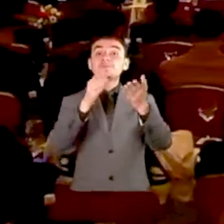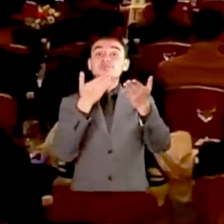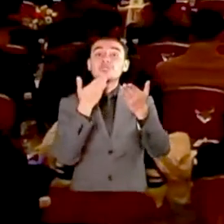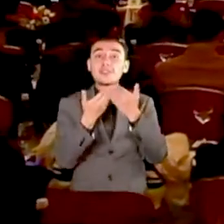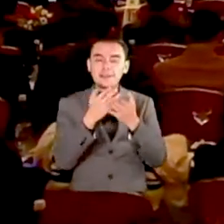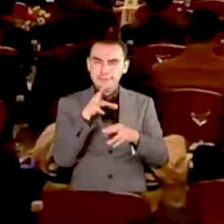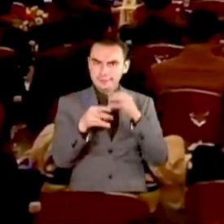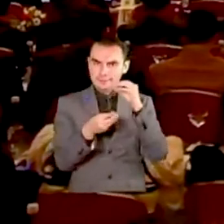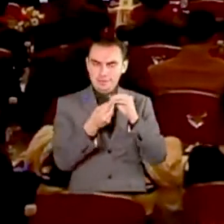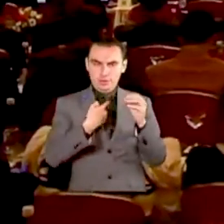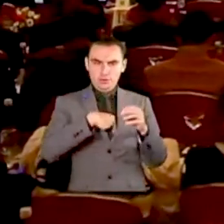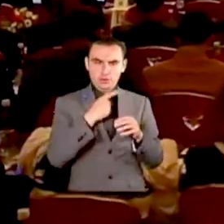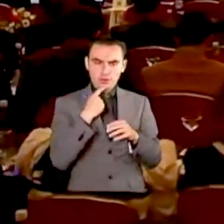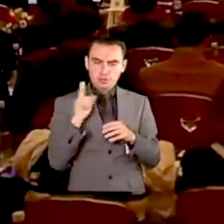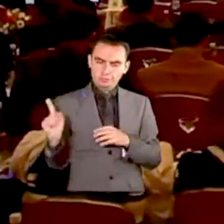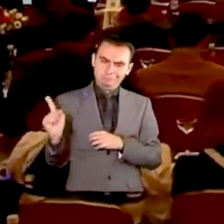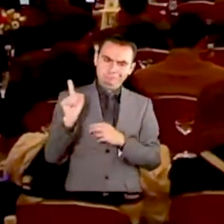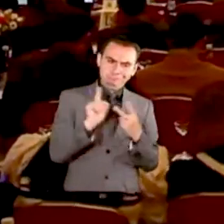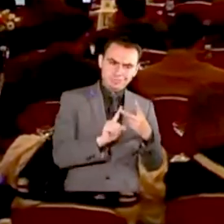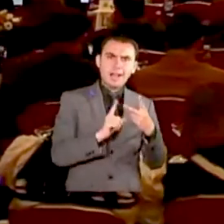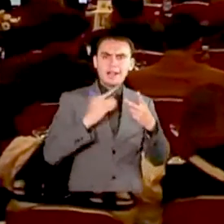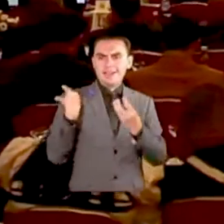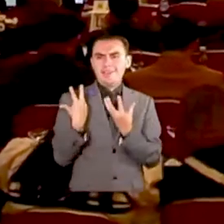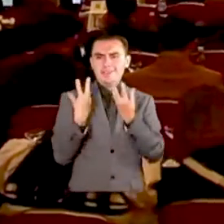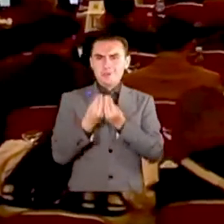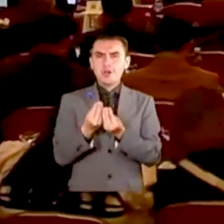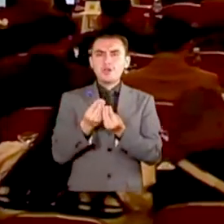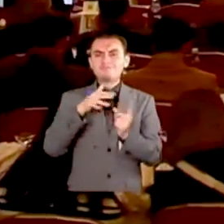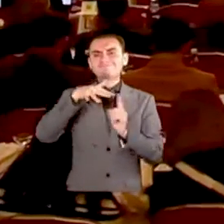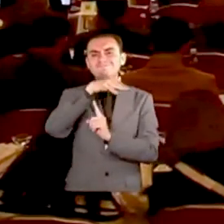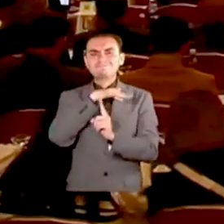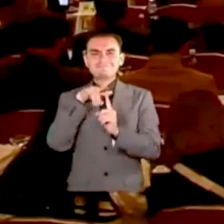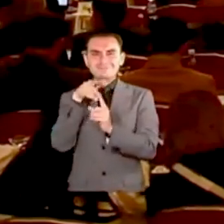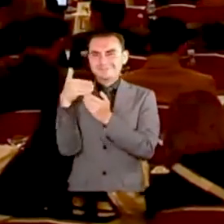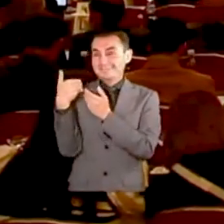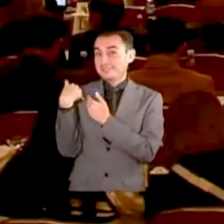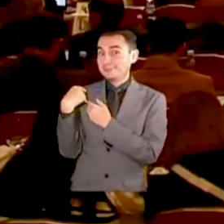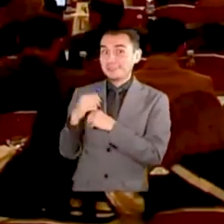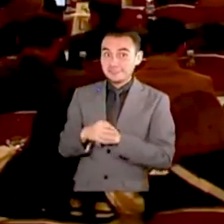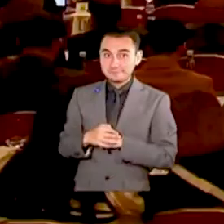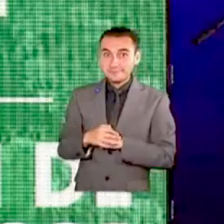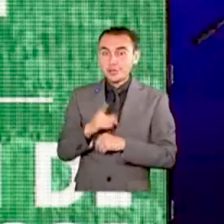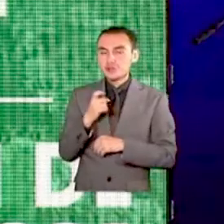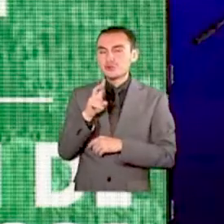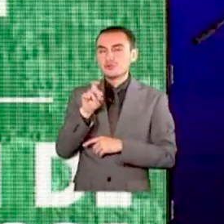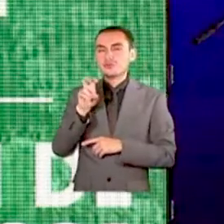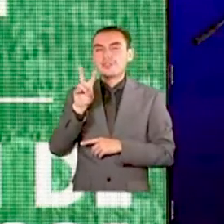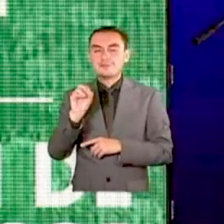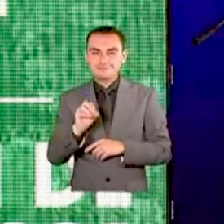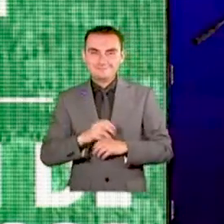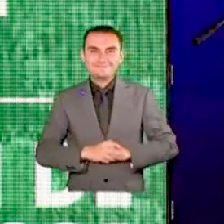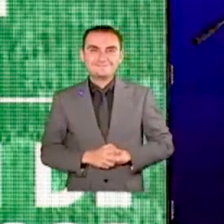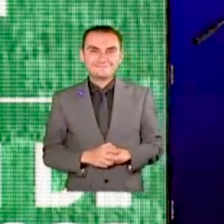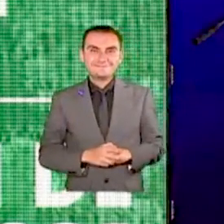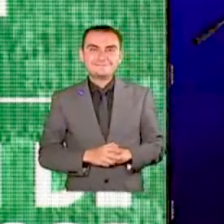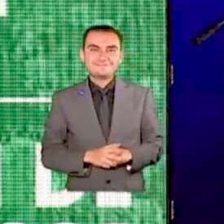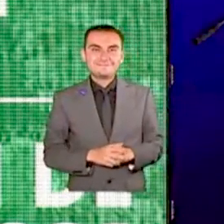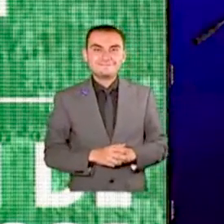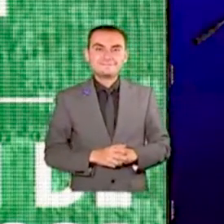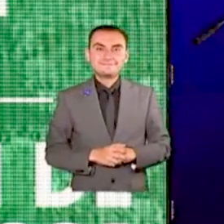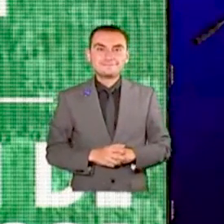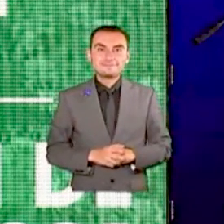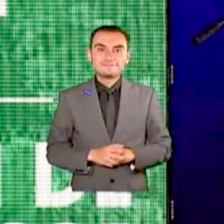también agradecemos la intervención del Procurador Delegado para Asuntos Ambientales y Agrarios, Gustavo Adolfo Guerrero